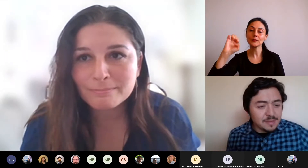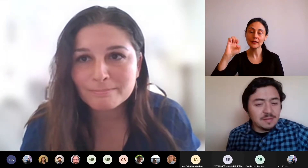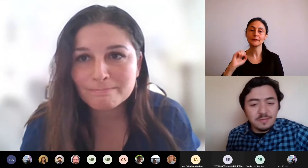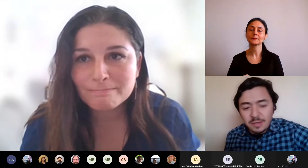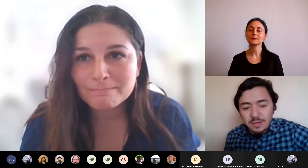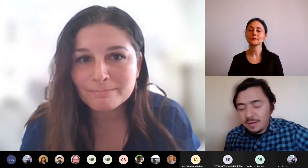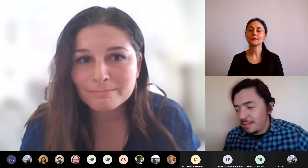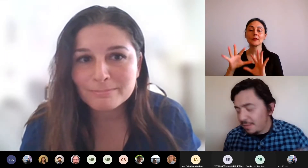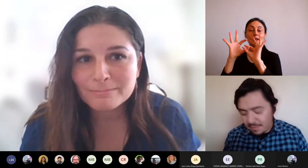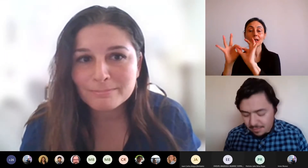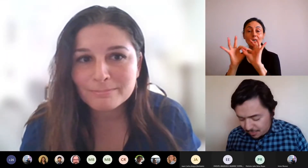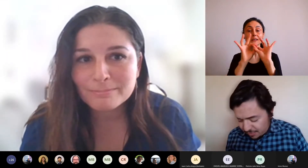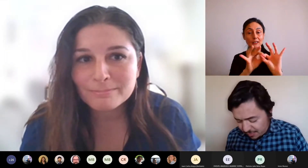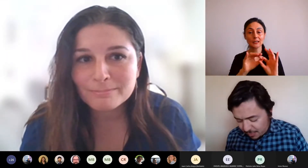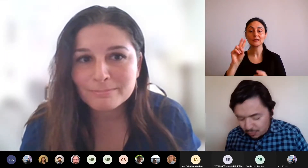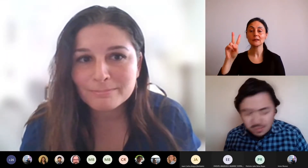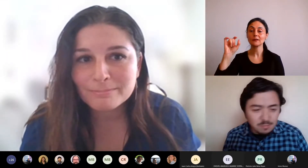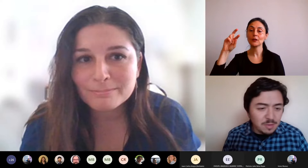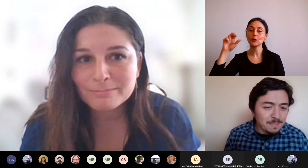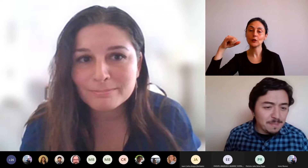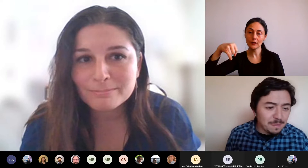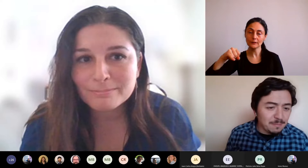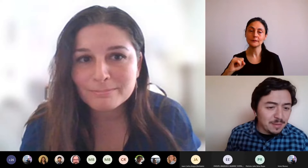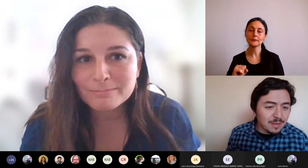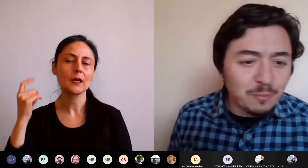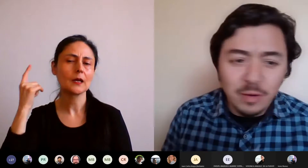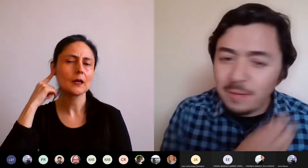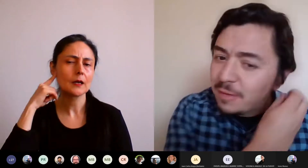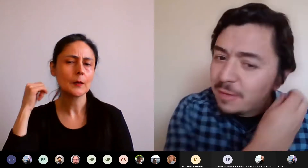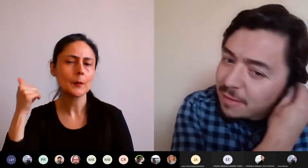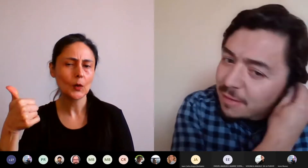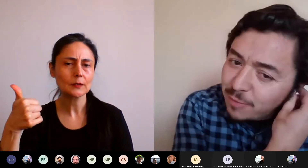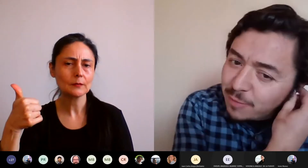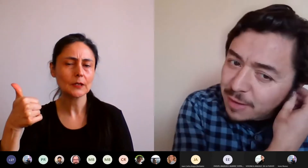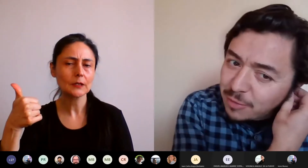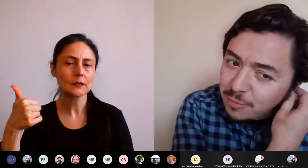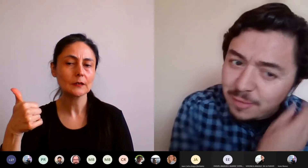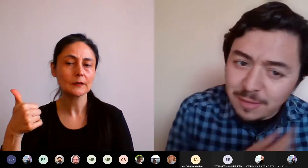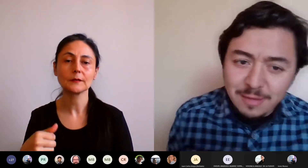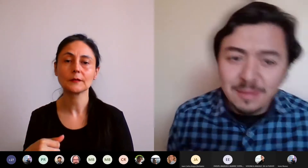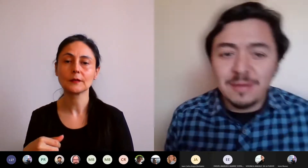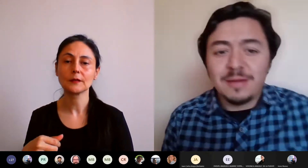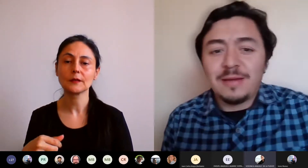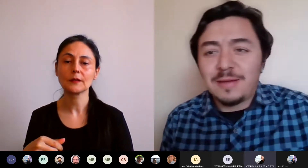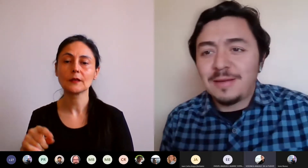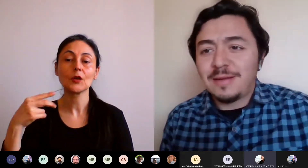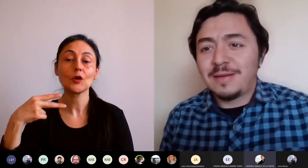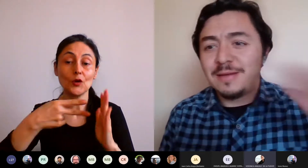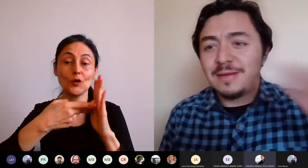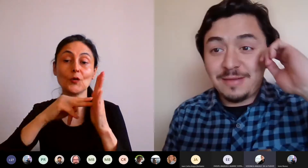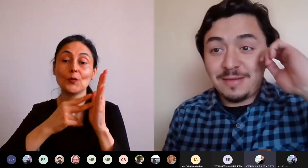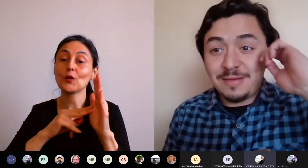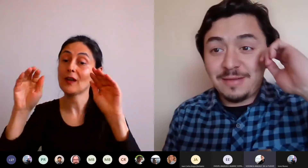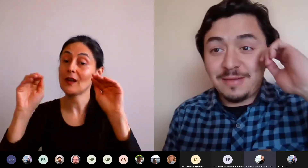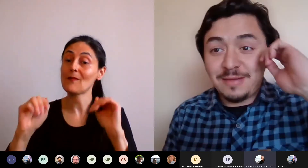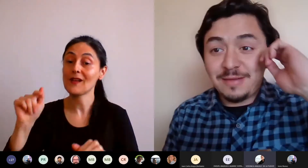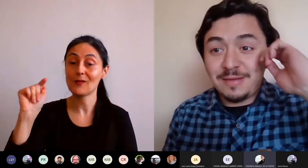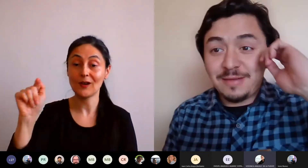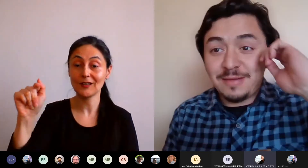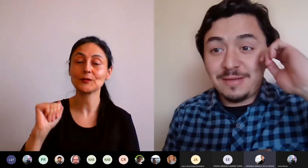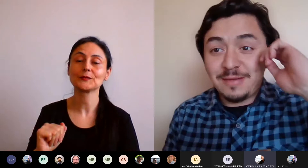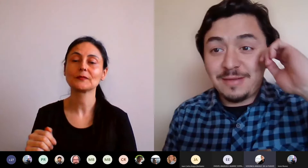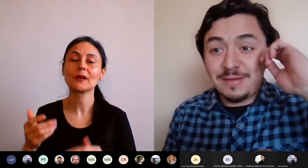Gracias, Verónica. No sé si me escuchan bien. Estaba con problemas, igual que tú. Sí, yo te